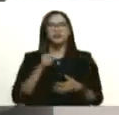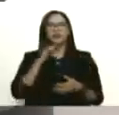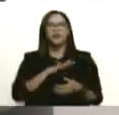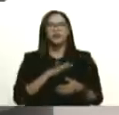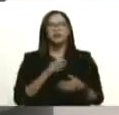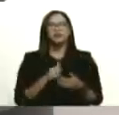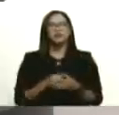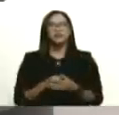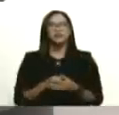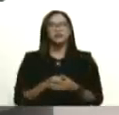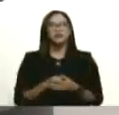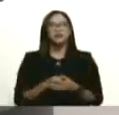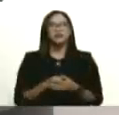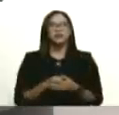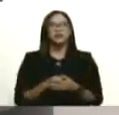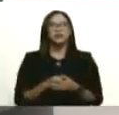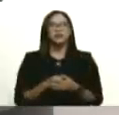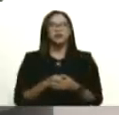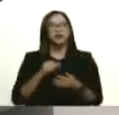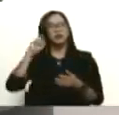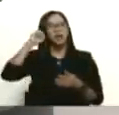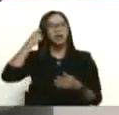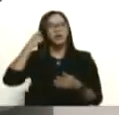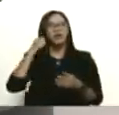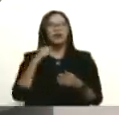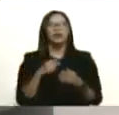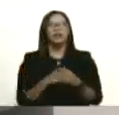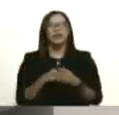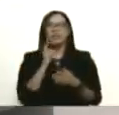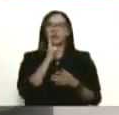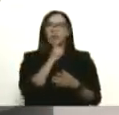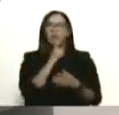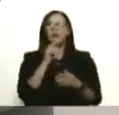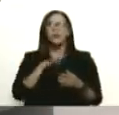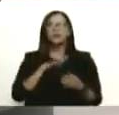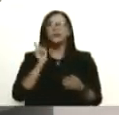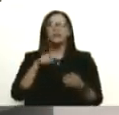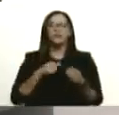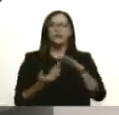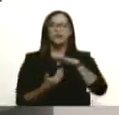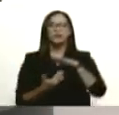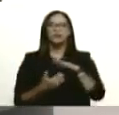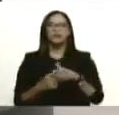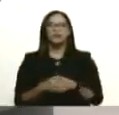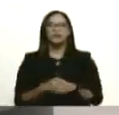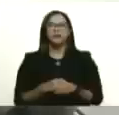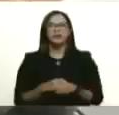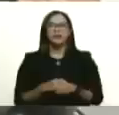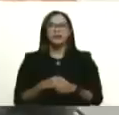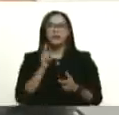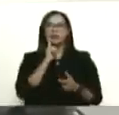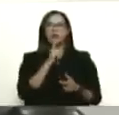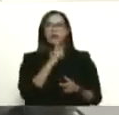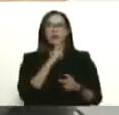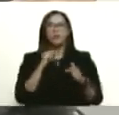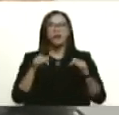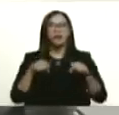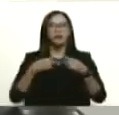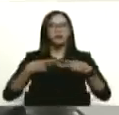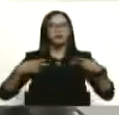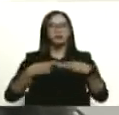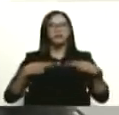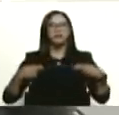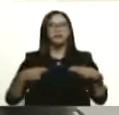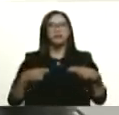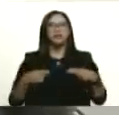en una plataforma, ahorita no recuerdo el nombre, pero está una plataforma de... Bueno, ponemos el nombre aquí abajo, el nombre que ustedes tienen aquí